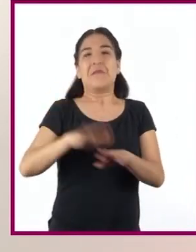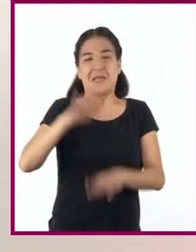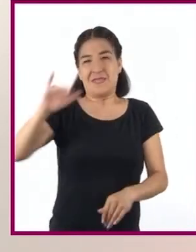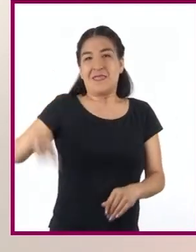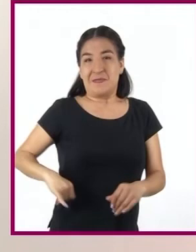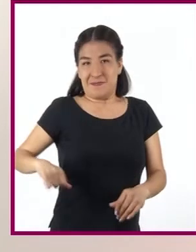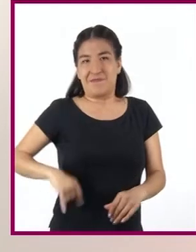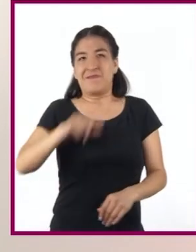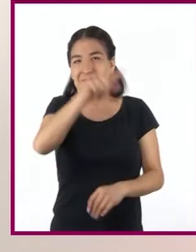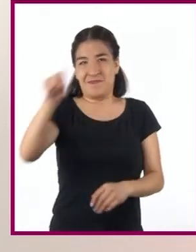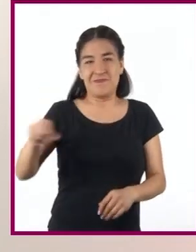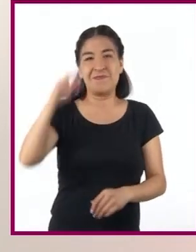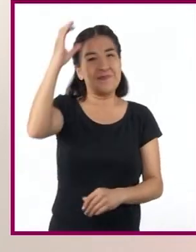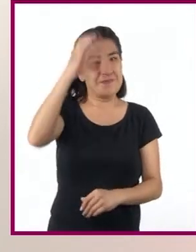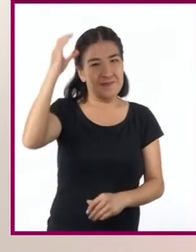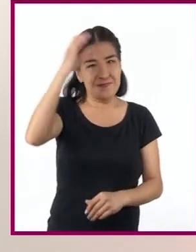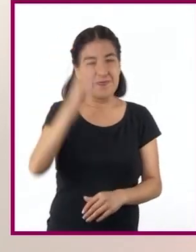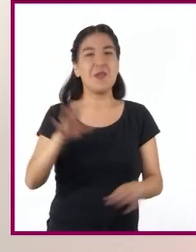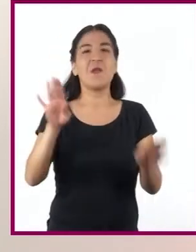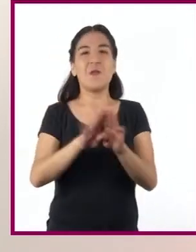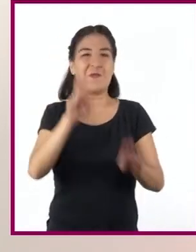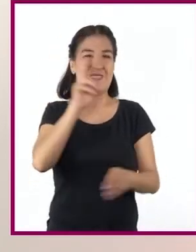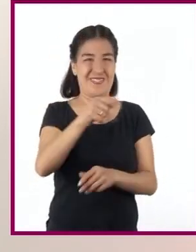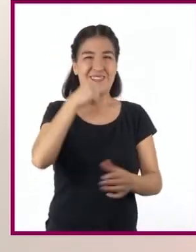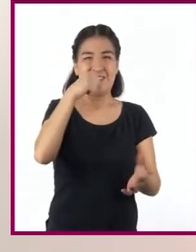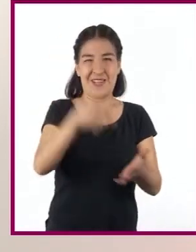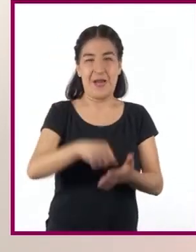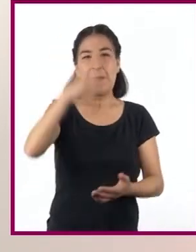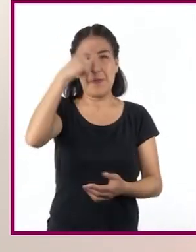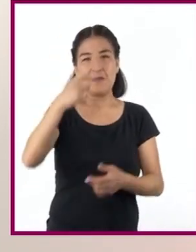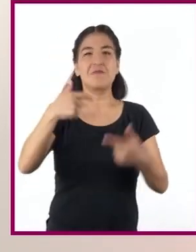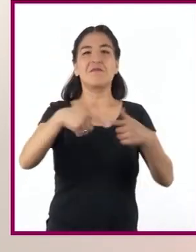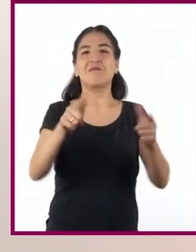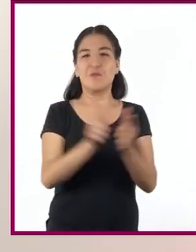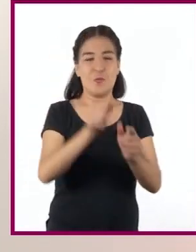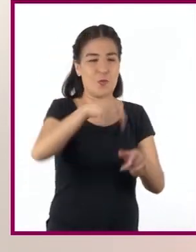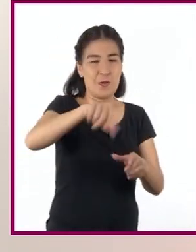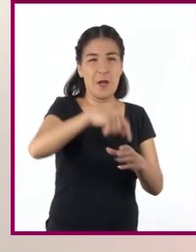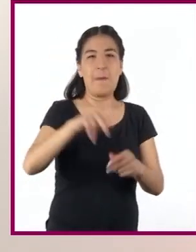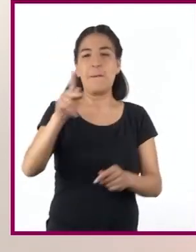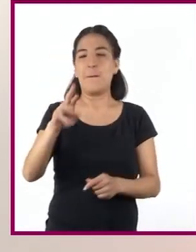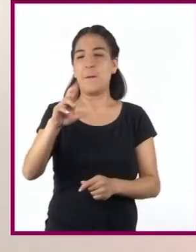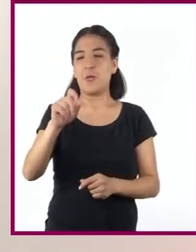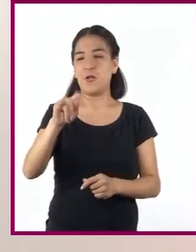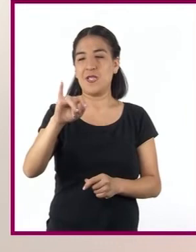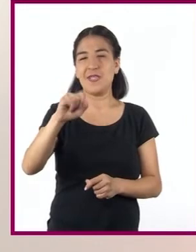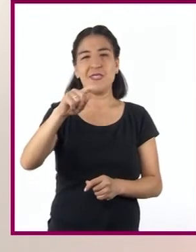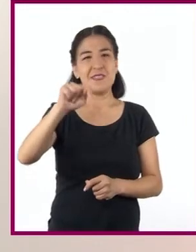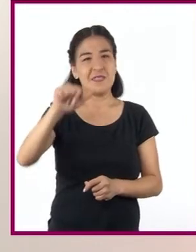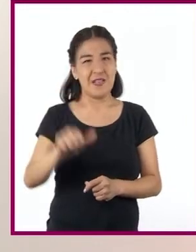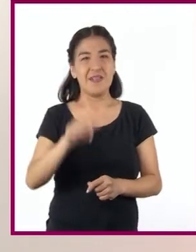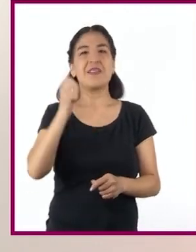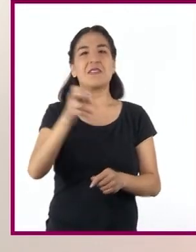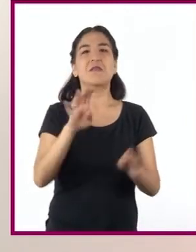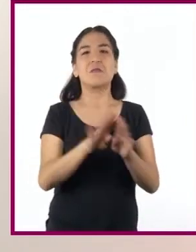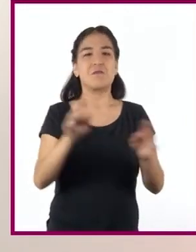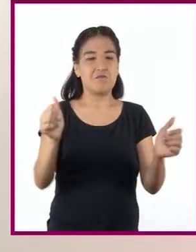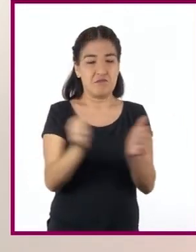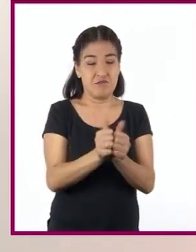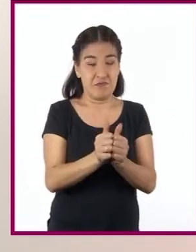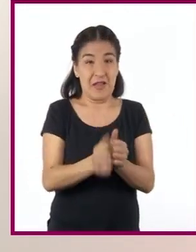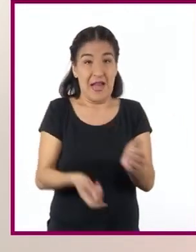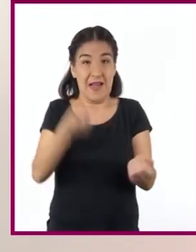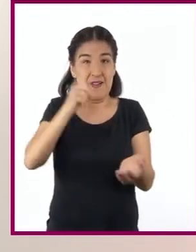ciencia. Pertenece, como se menciona en la carta, al reino protista. Tiene una reproducción sexual dentro del